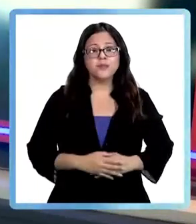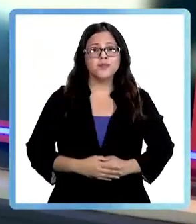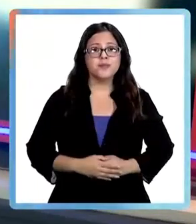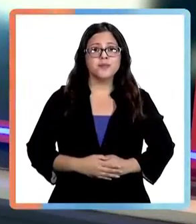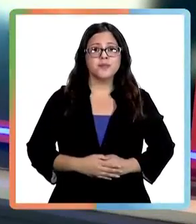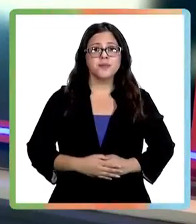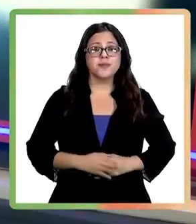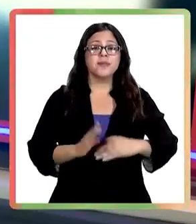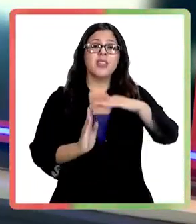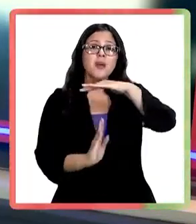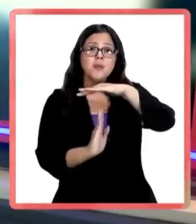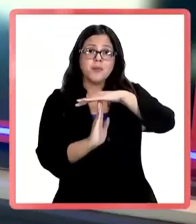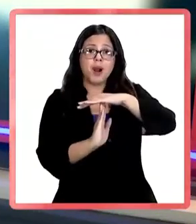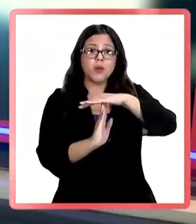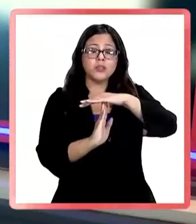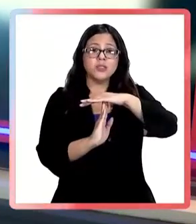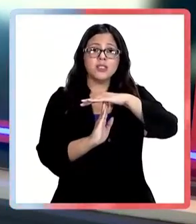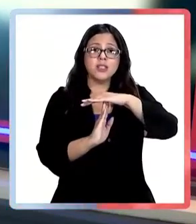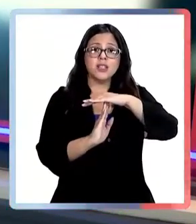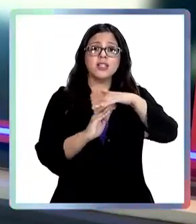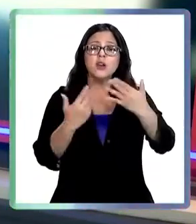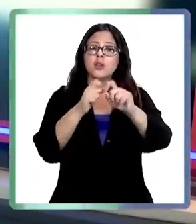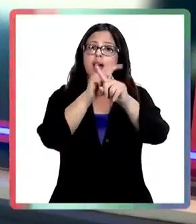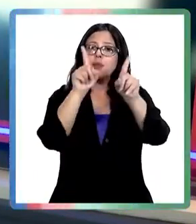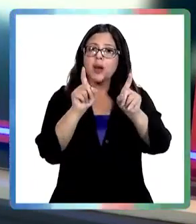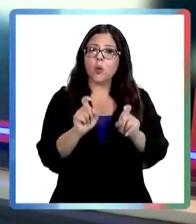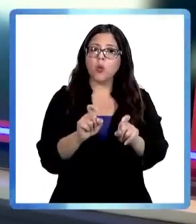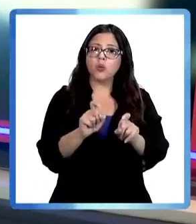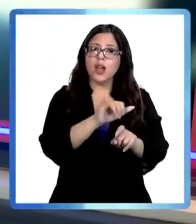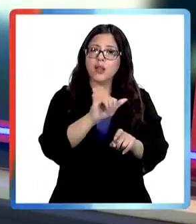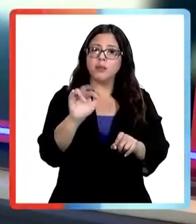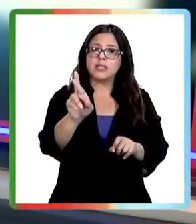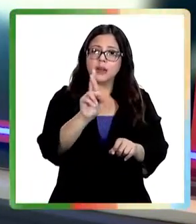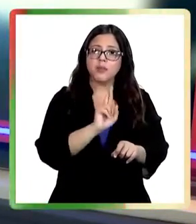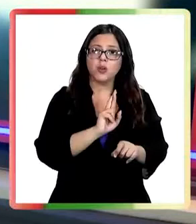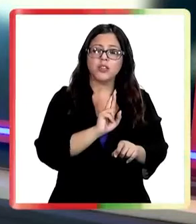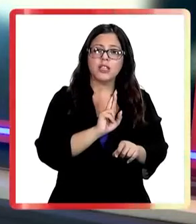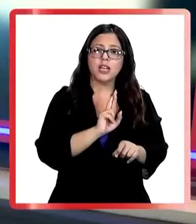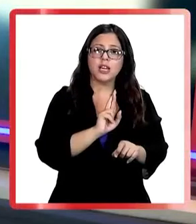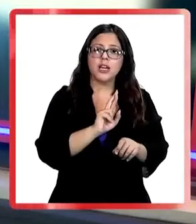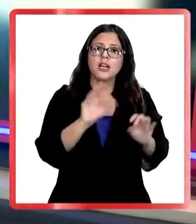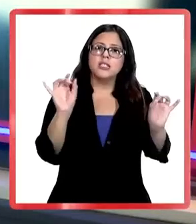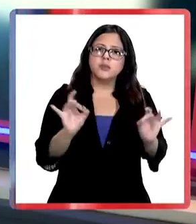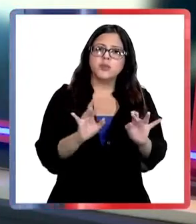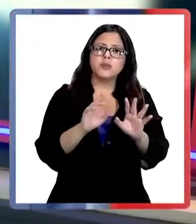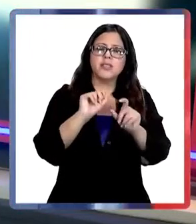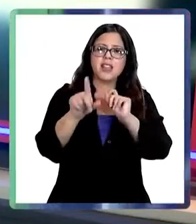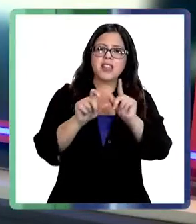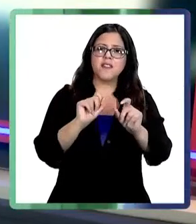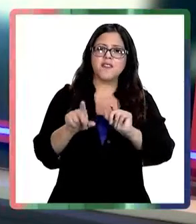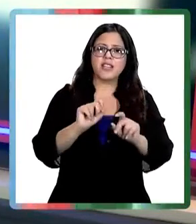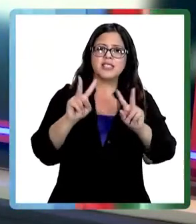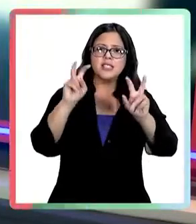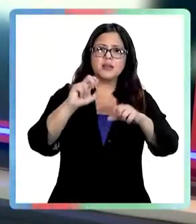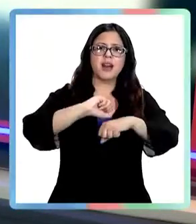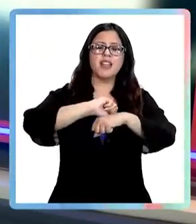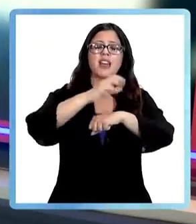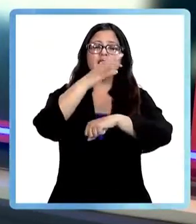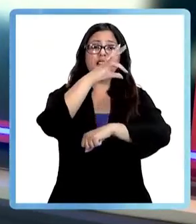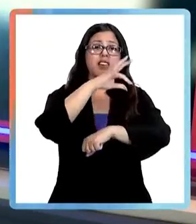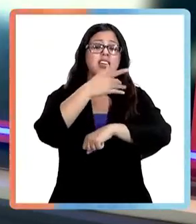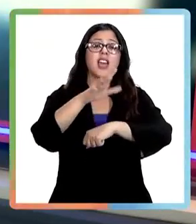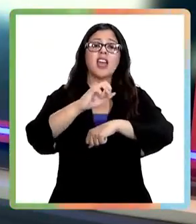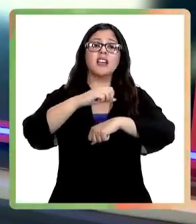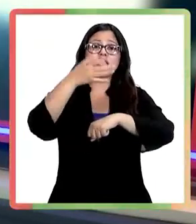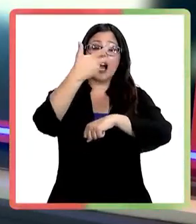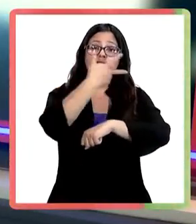la pausa, pero voy a dejar comprometida con una pregunta, no me la responda por ahora, pero si entonces los anticuerpos respecto de la vacuna de la influenza